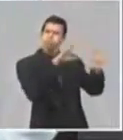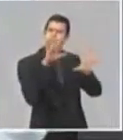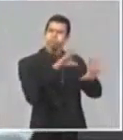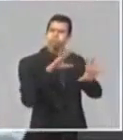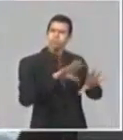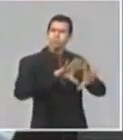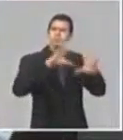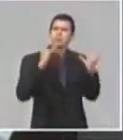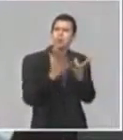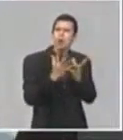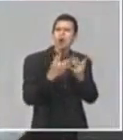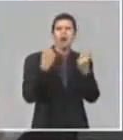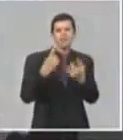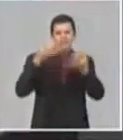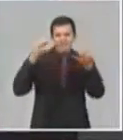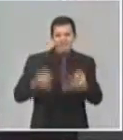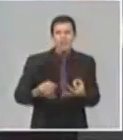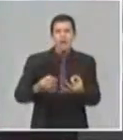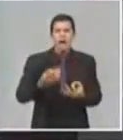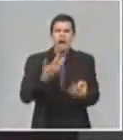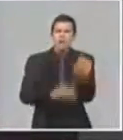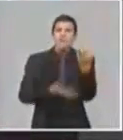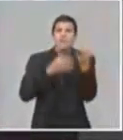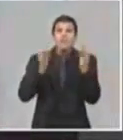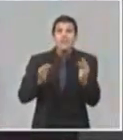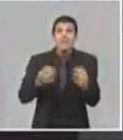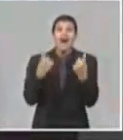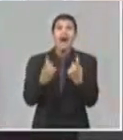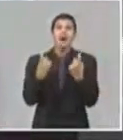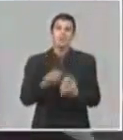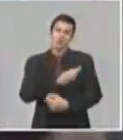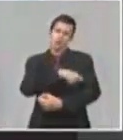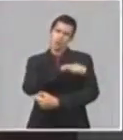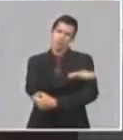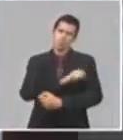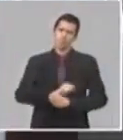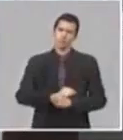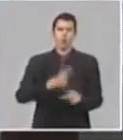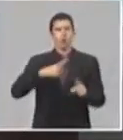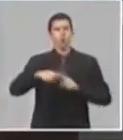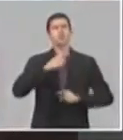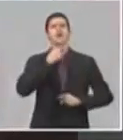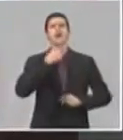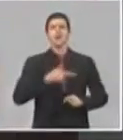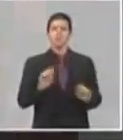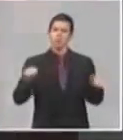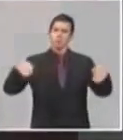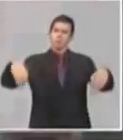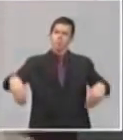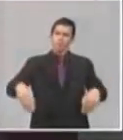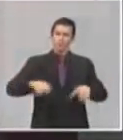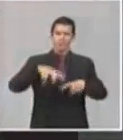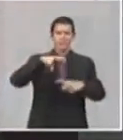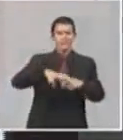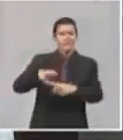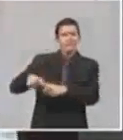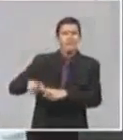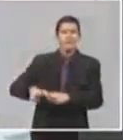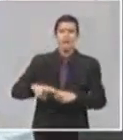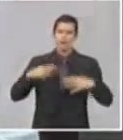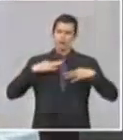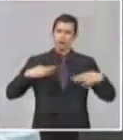podemos gastar dinero en divisas como son muebles y algún calzados ropa que hacen nuestros artesanos y casas en industria